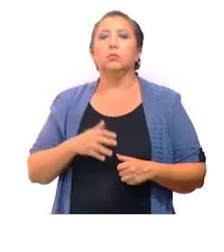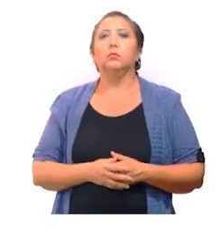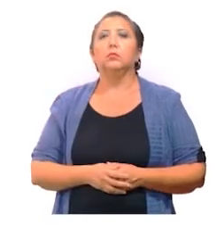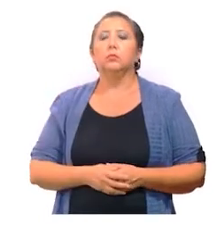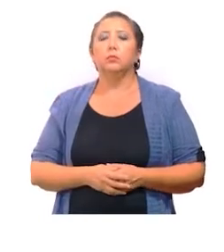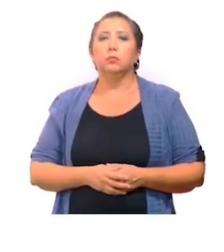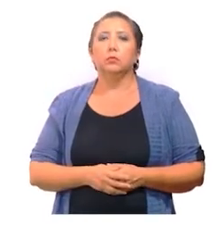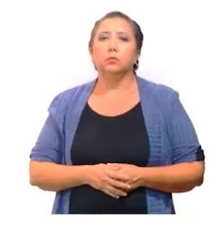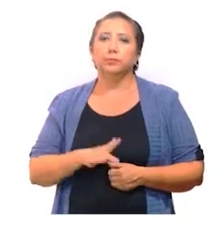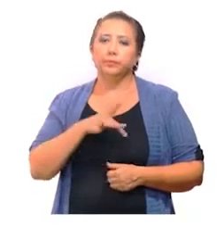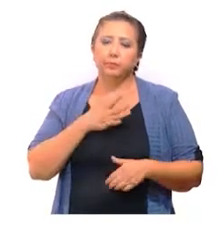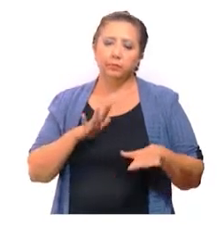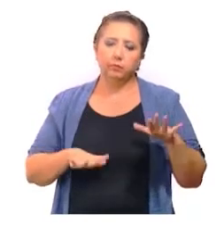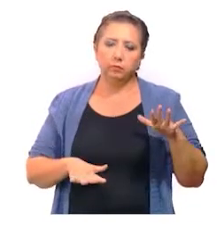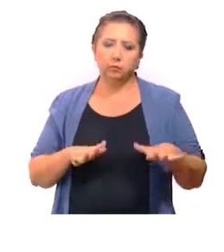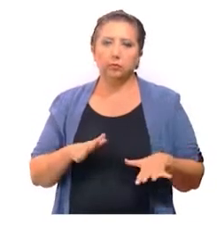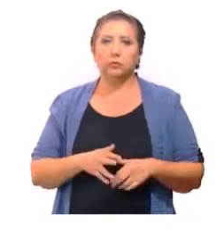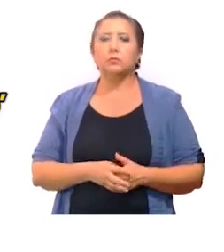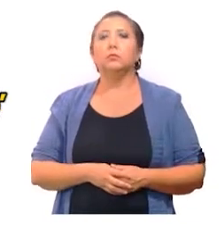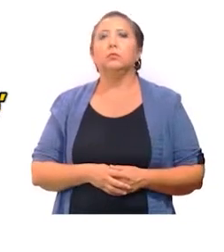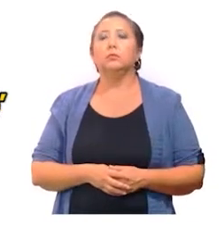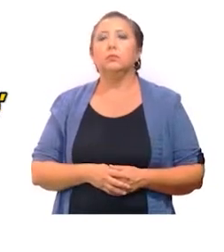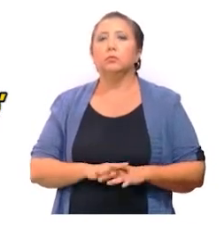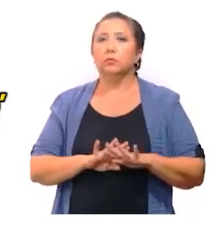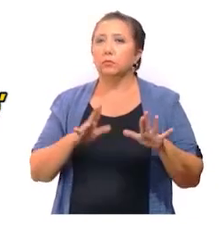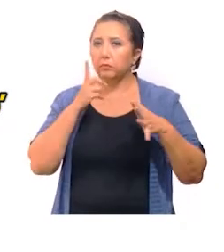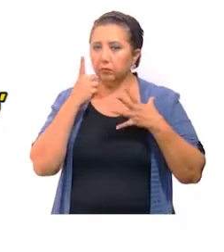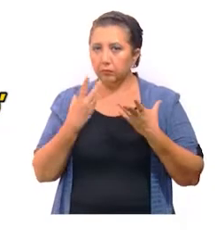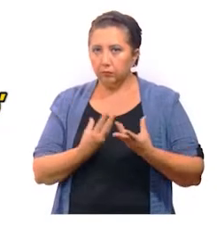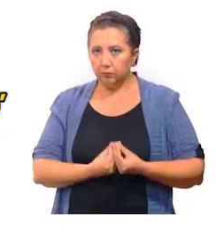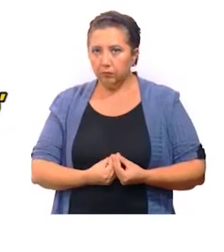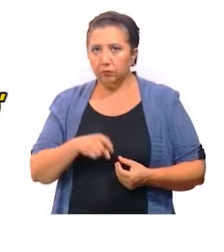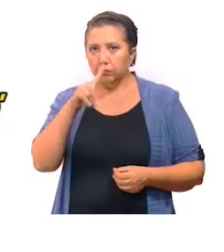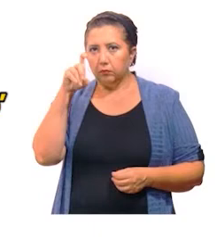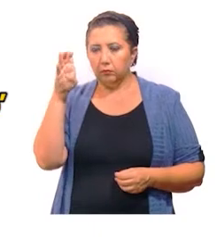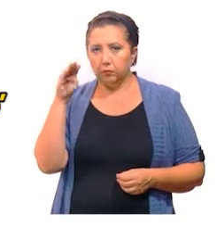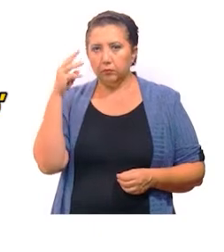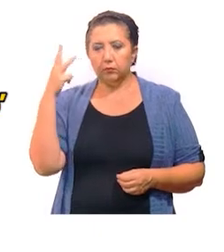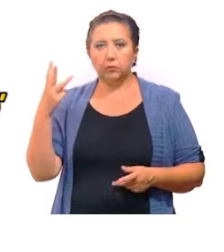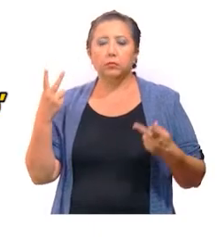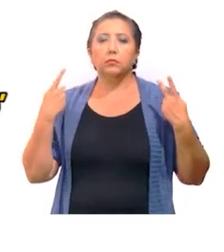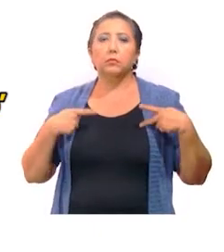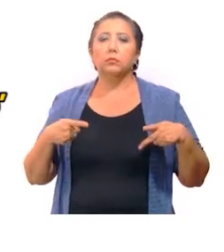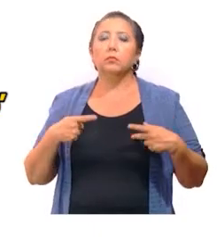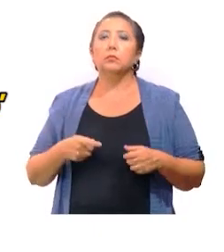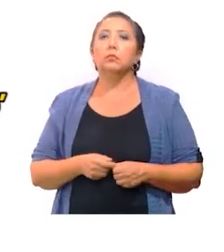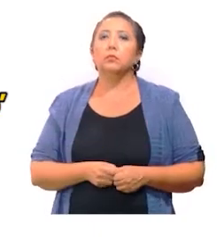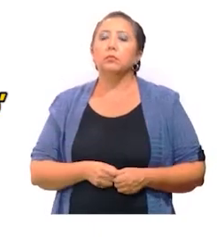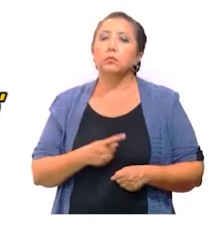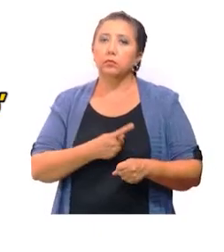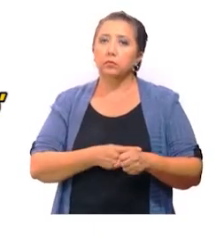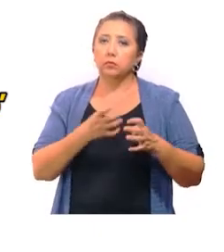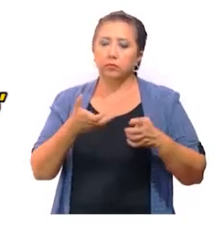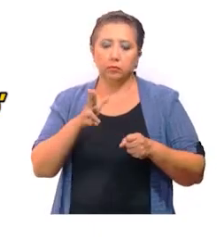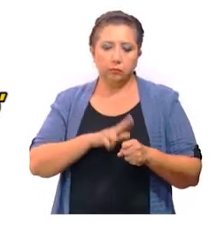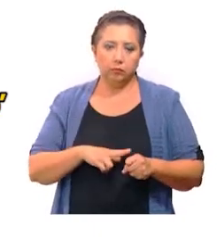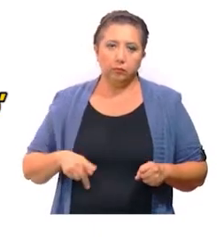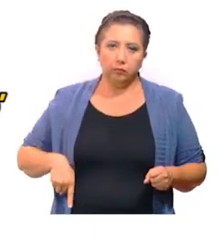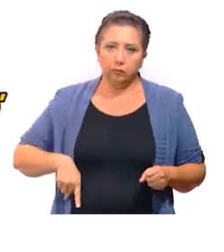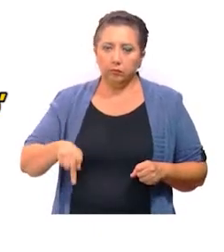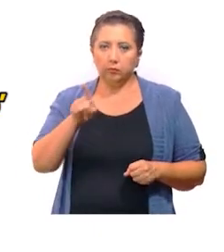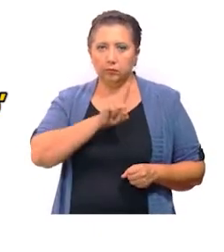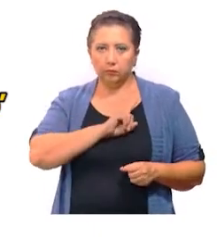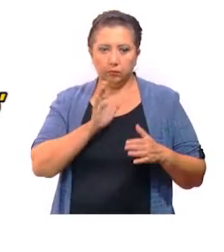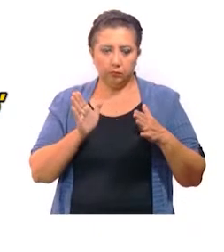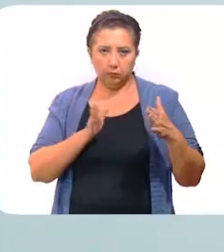salud de Yucatán. Presentan síntomas leves. Como ya mencionamos, 193 de los casos positivos están en hospitales públicos